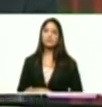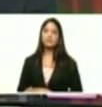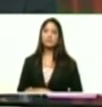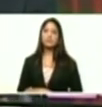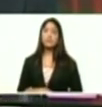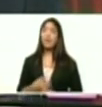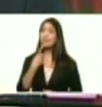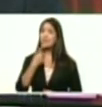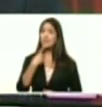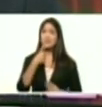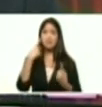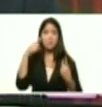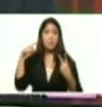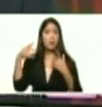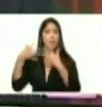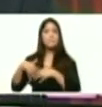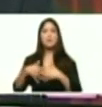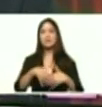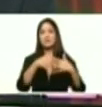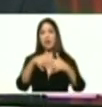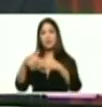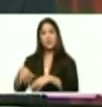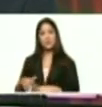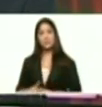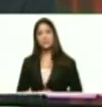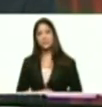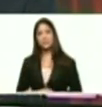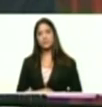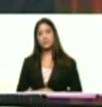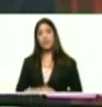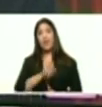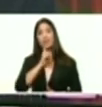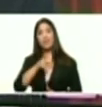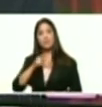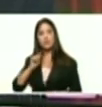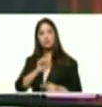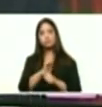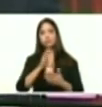dicen muchos empresarios, ¿qué es el enemigo a vencer?